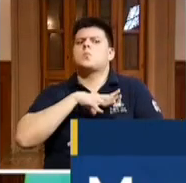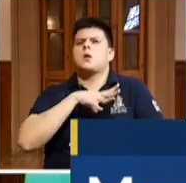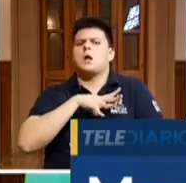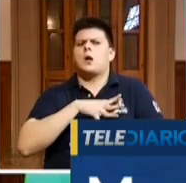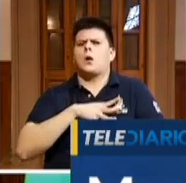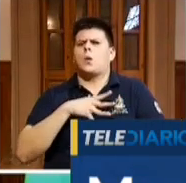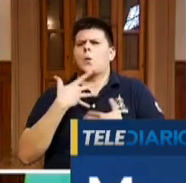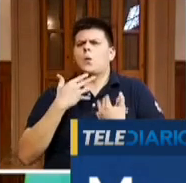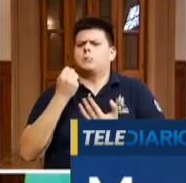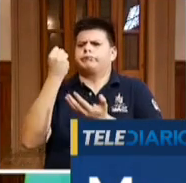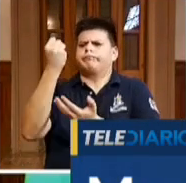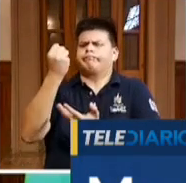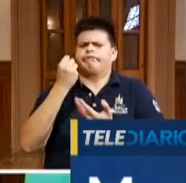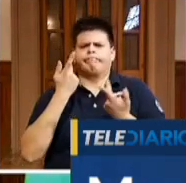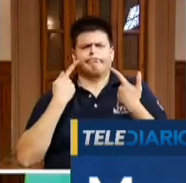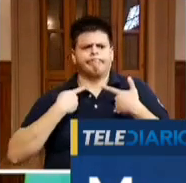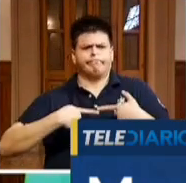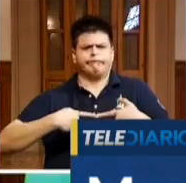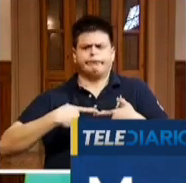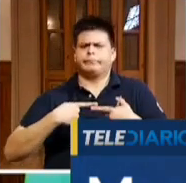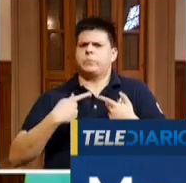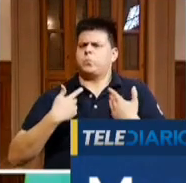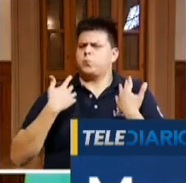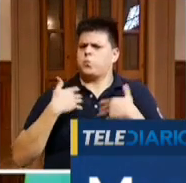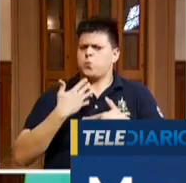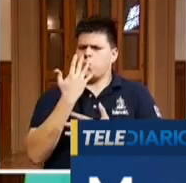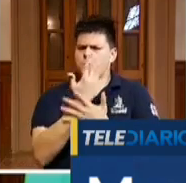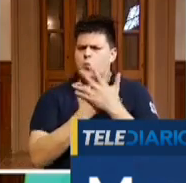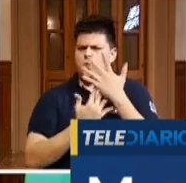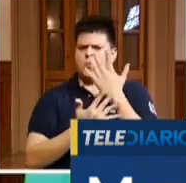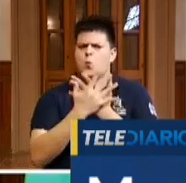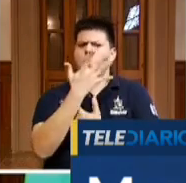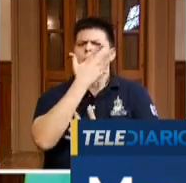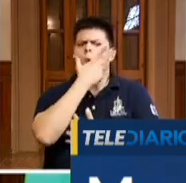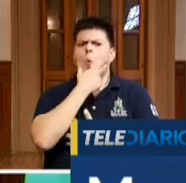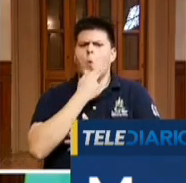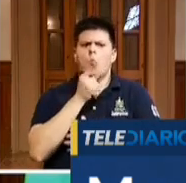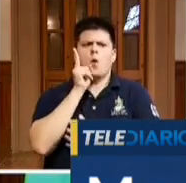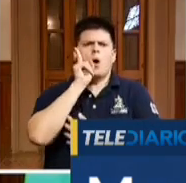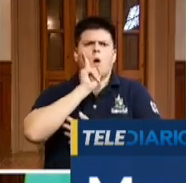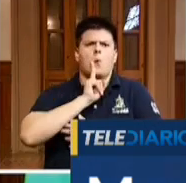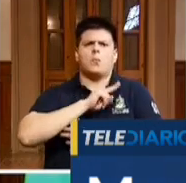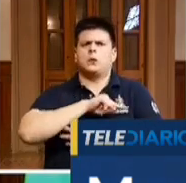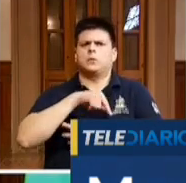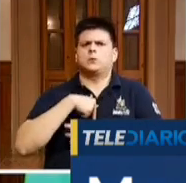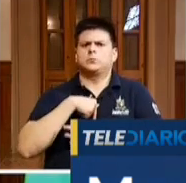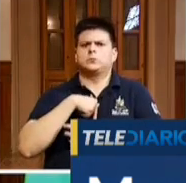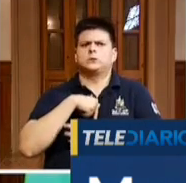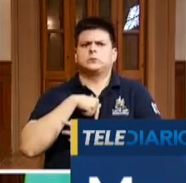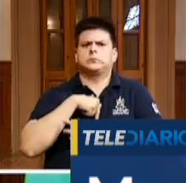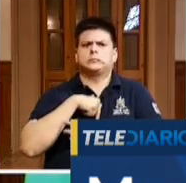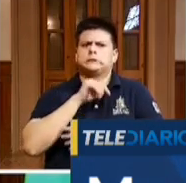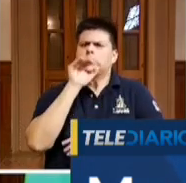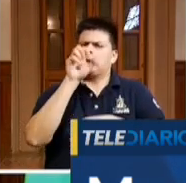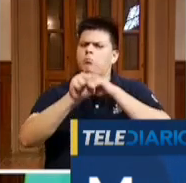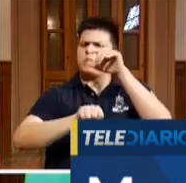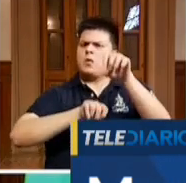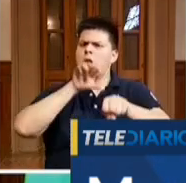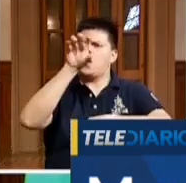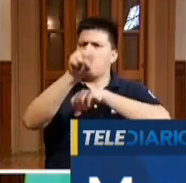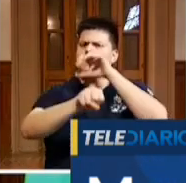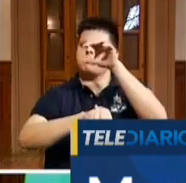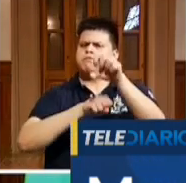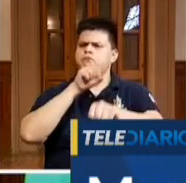Un gran recurso humano, mucha infraestructura, y estamos viendo hacia arriba para aspirar